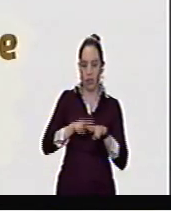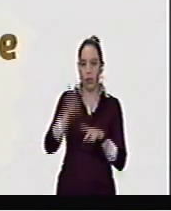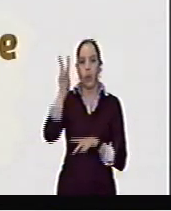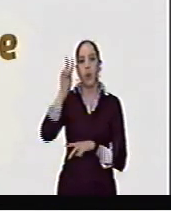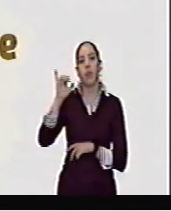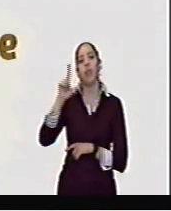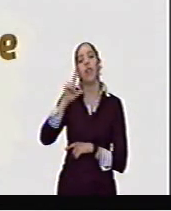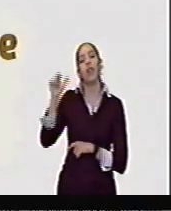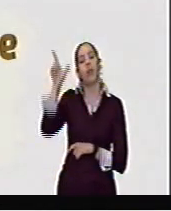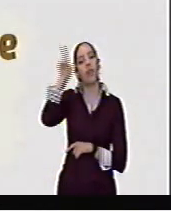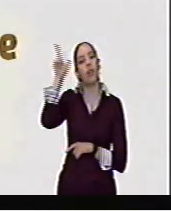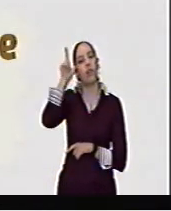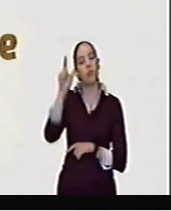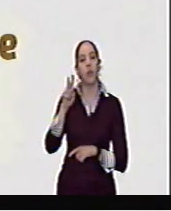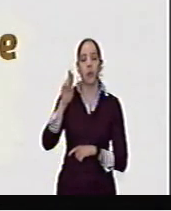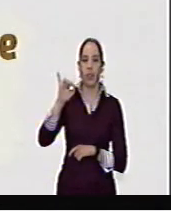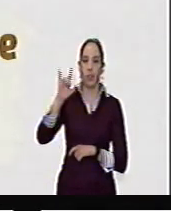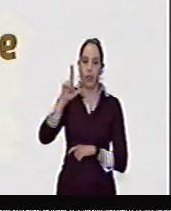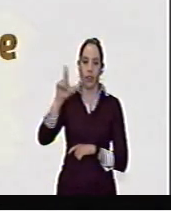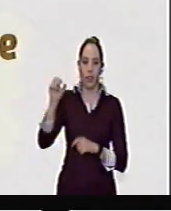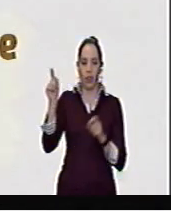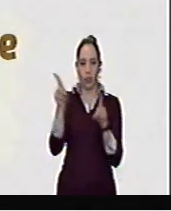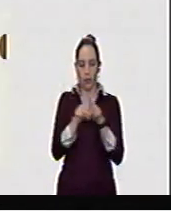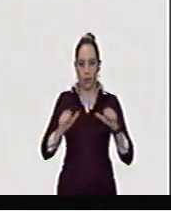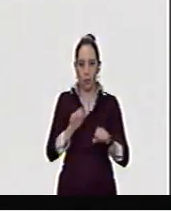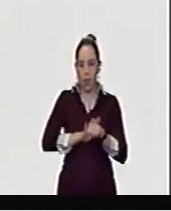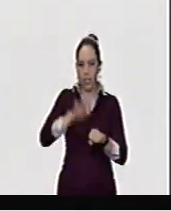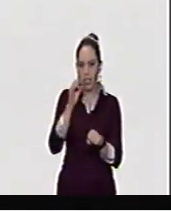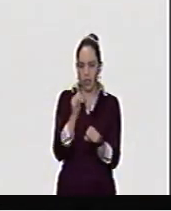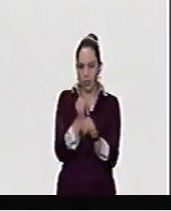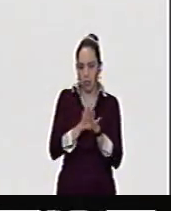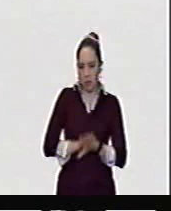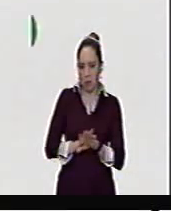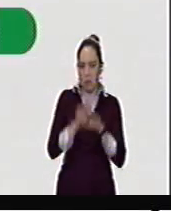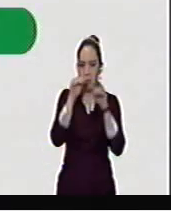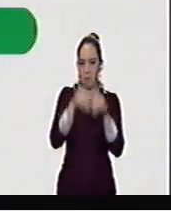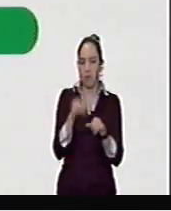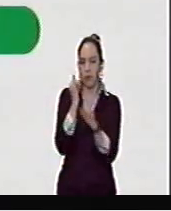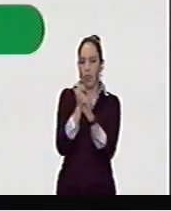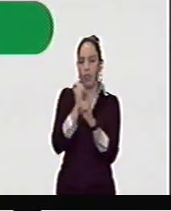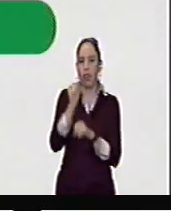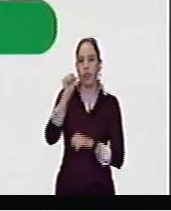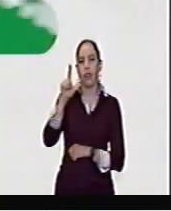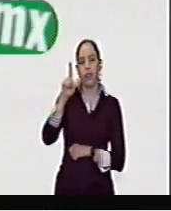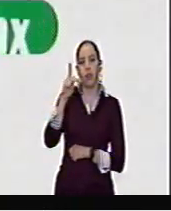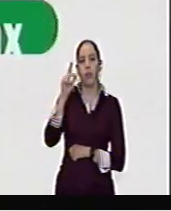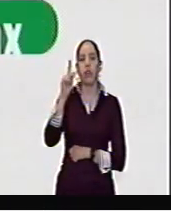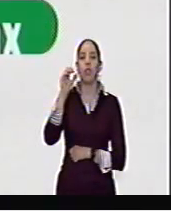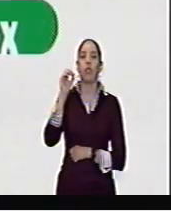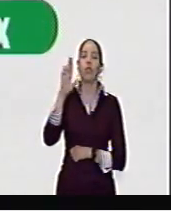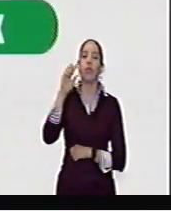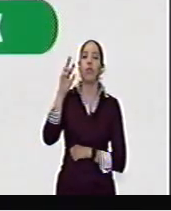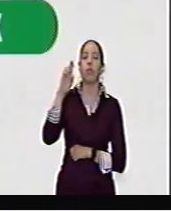Vanegas, Villa de Guadalupe, Villa de La Paz. Para más información visita nuestra página oficial